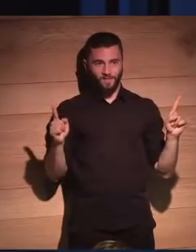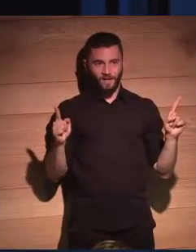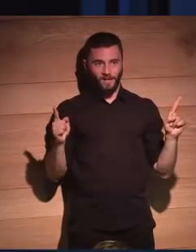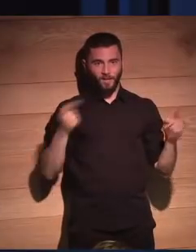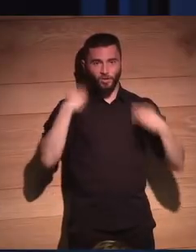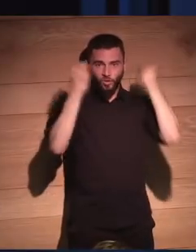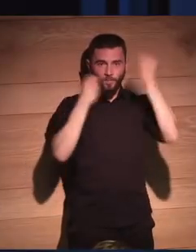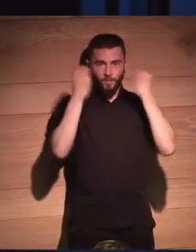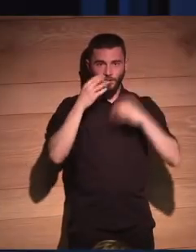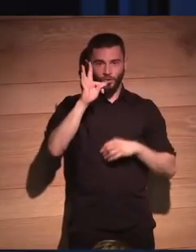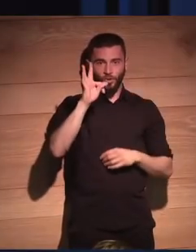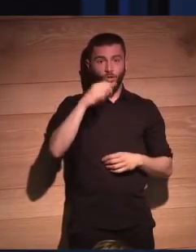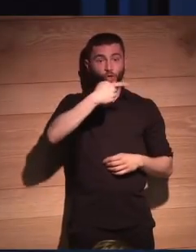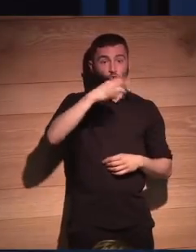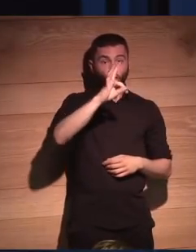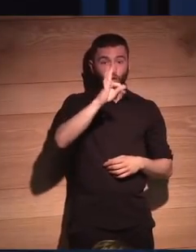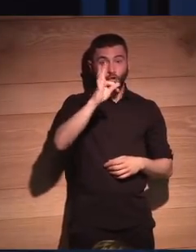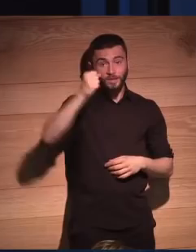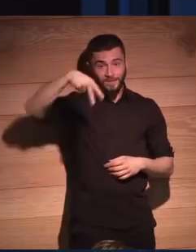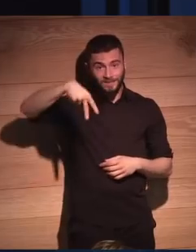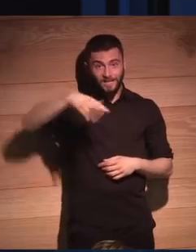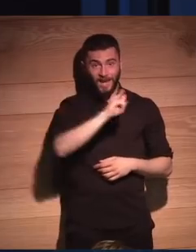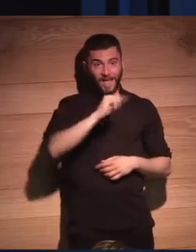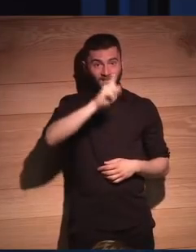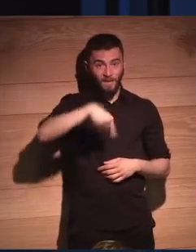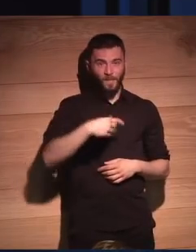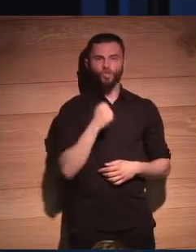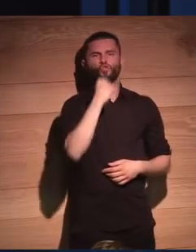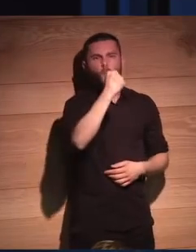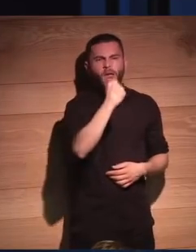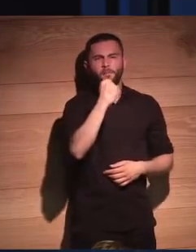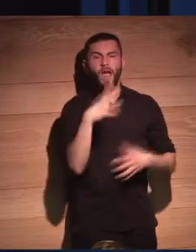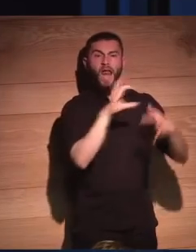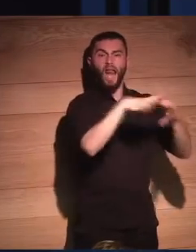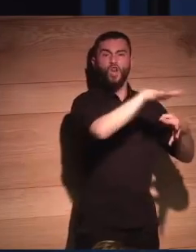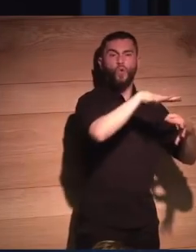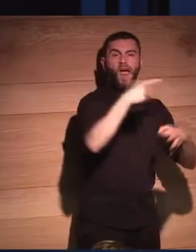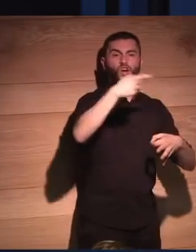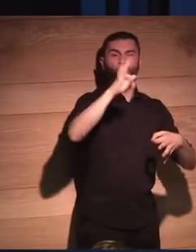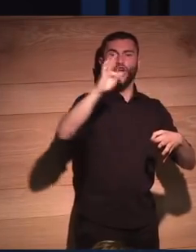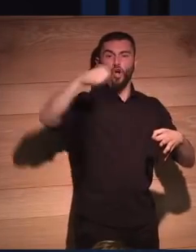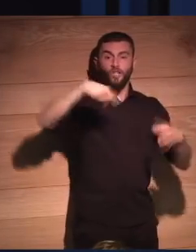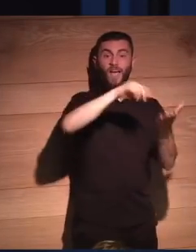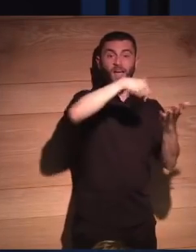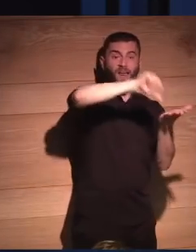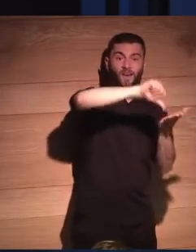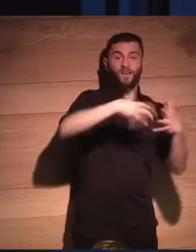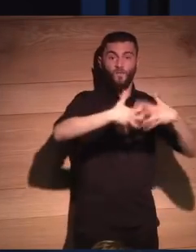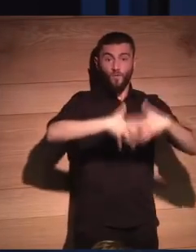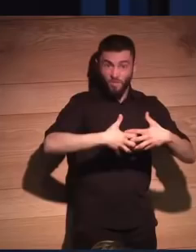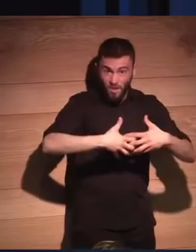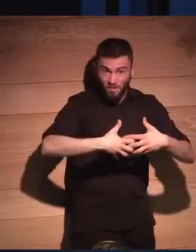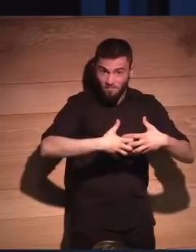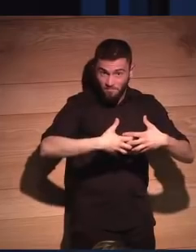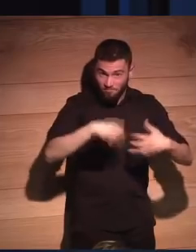creo que en Gotham también está eso. Es decir, no funcionaría un Superman en Gotham, no funcionaría como te veo, ¿no? Ni un Batman en Metrópolis. Es